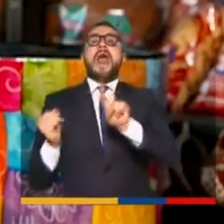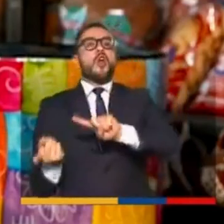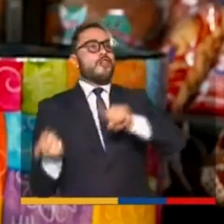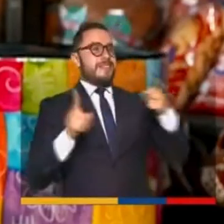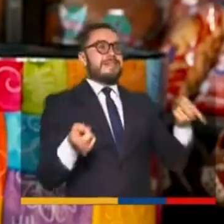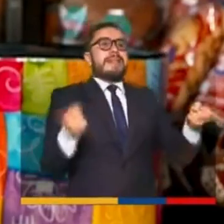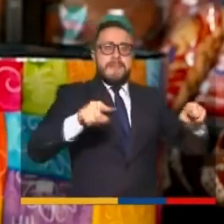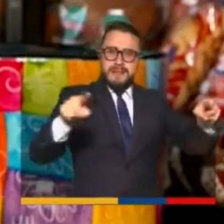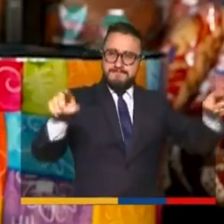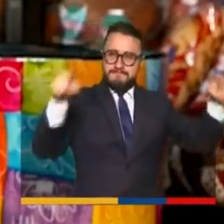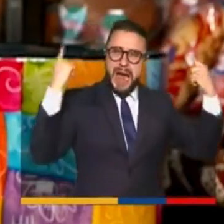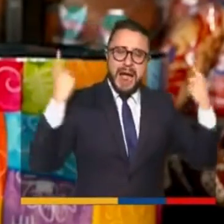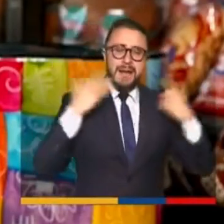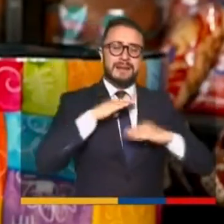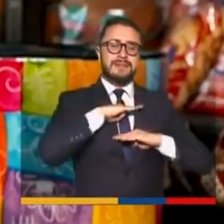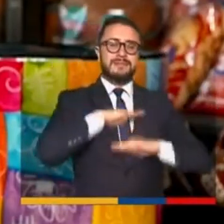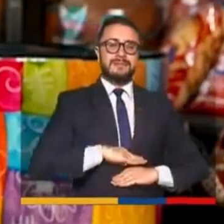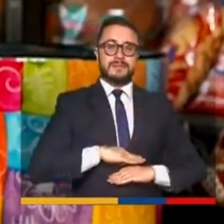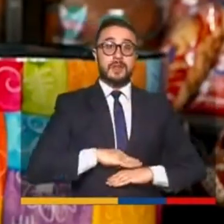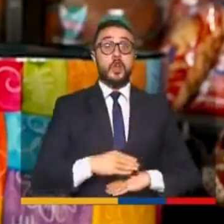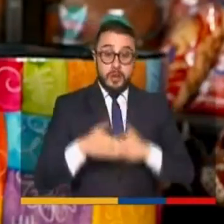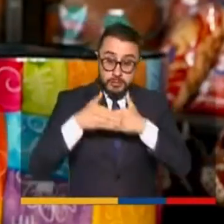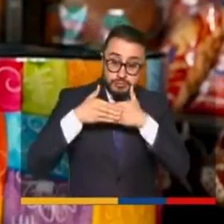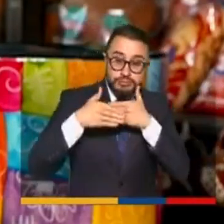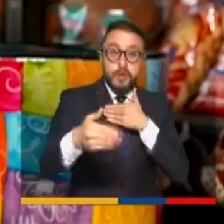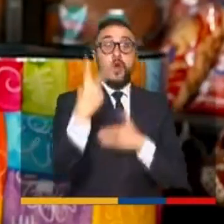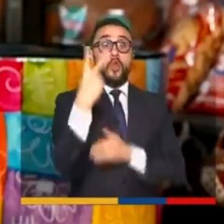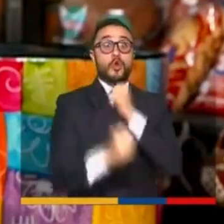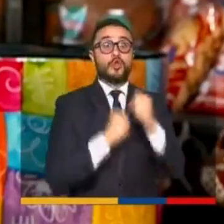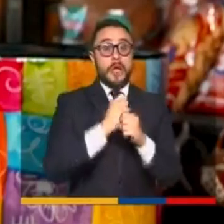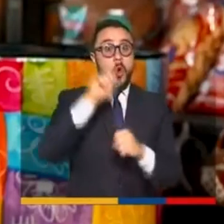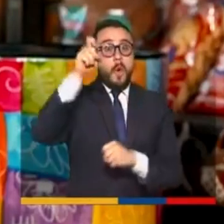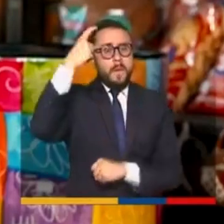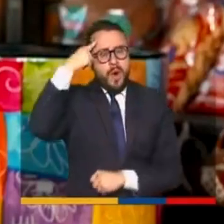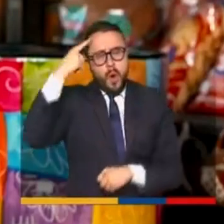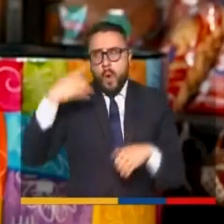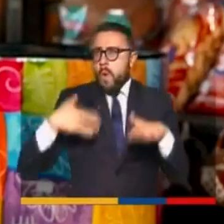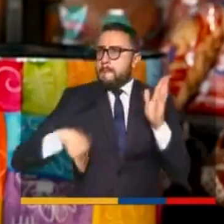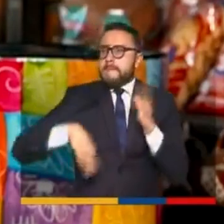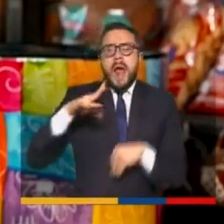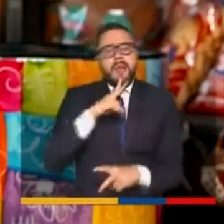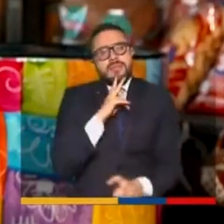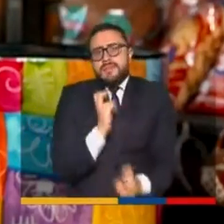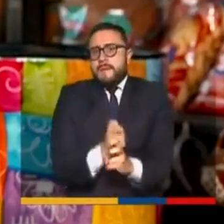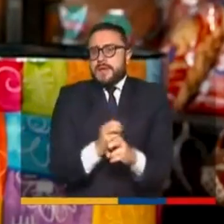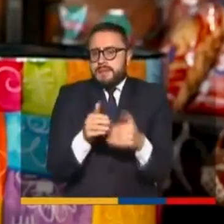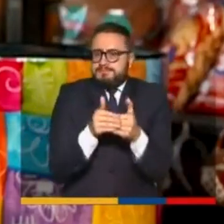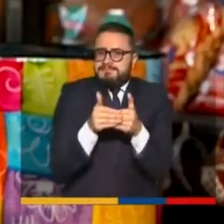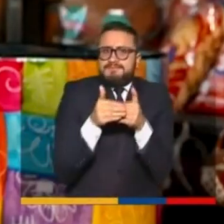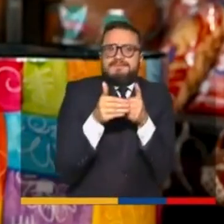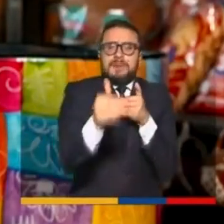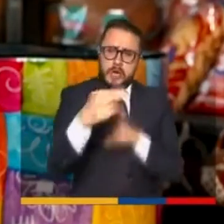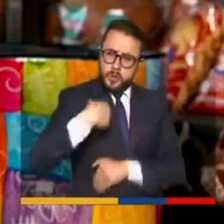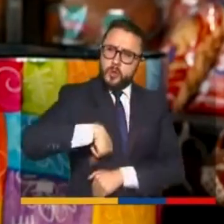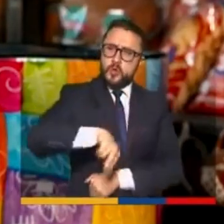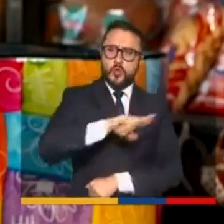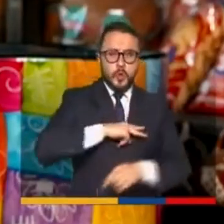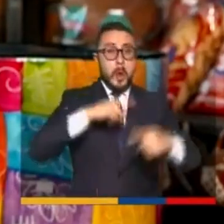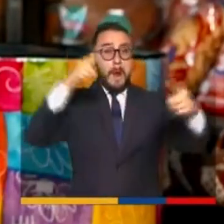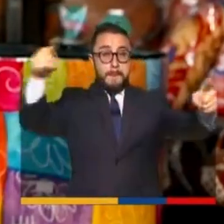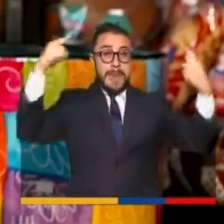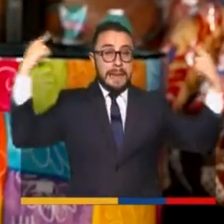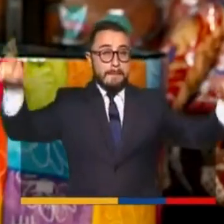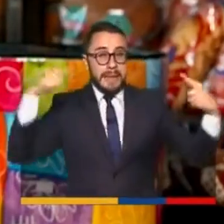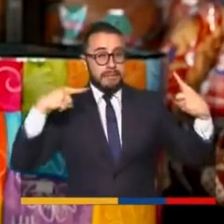quedan 2 años de gobierno, el remate, lo más duro, y en donde daremos todo para conseguir las